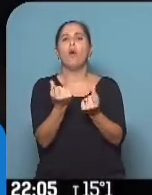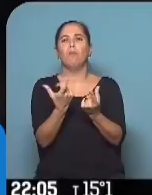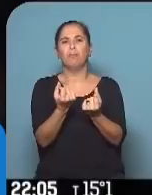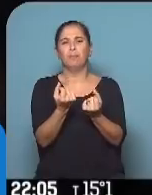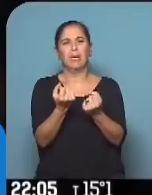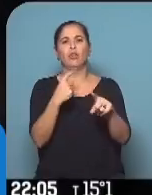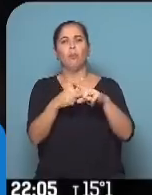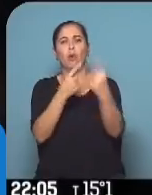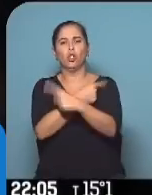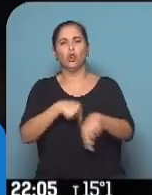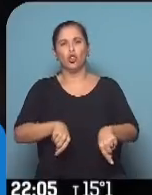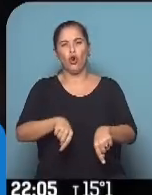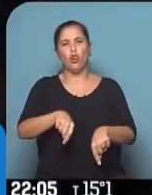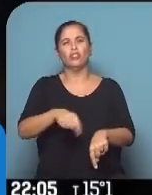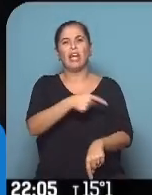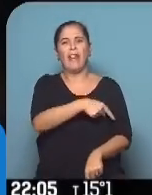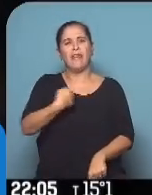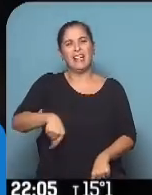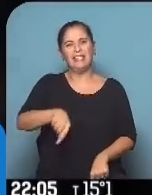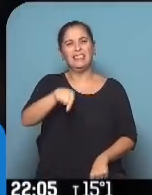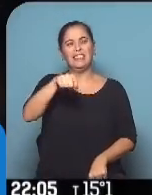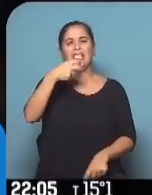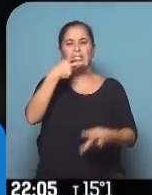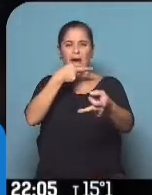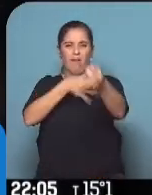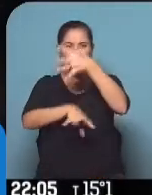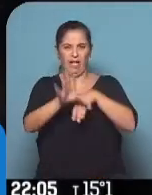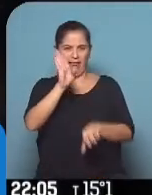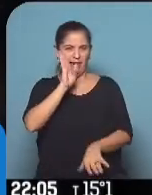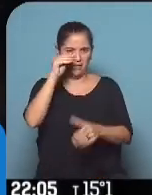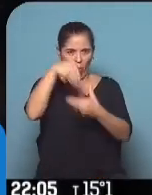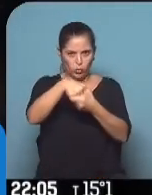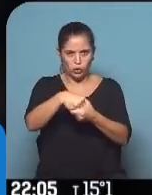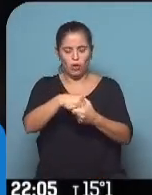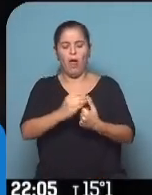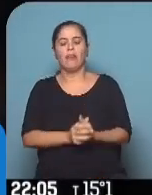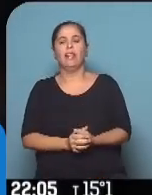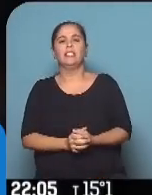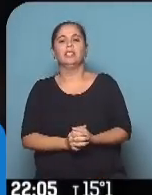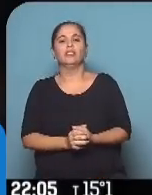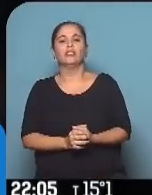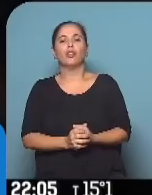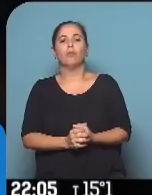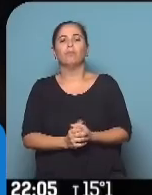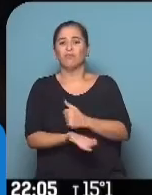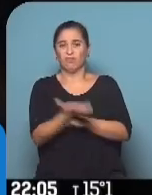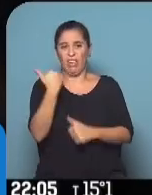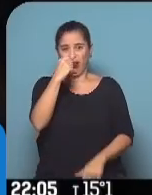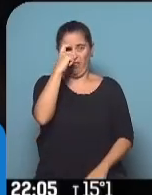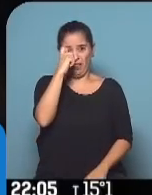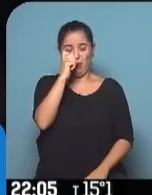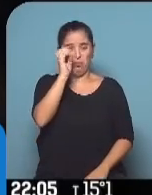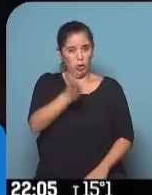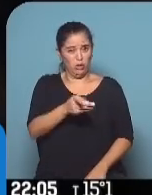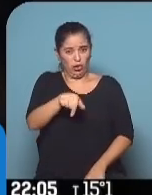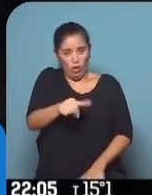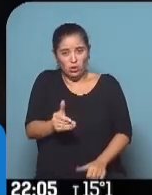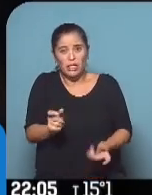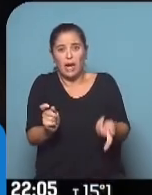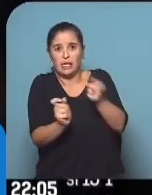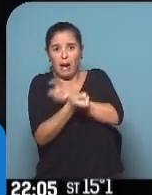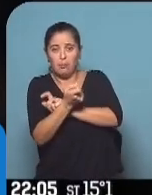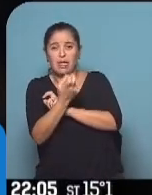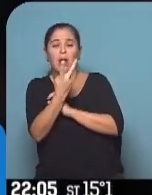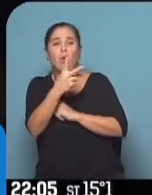China. Esos aranceles pasarán del 10% actual a un 25% hasta alcanzar un monto de